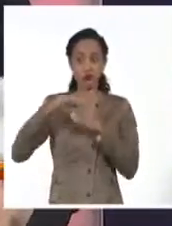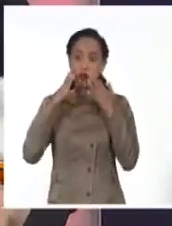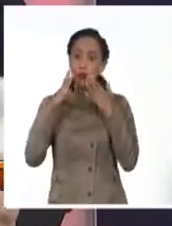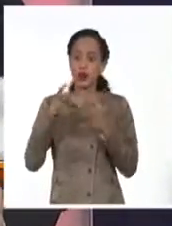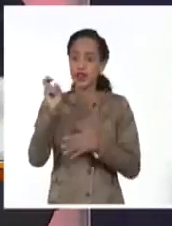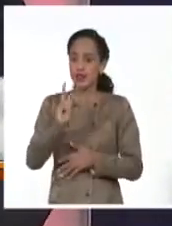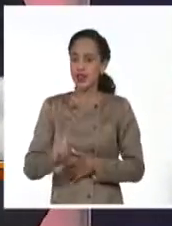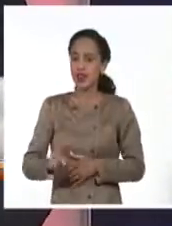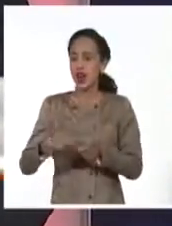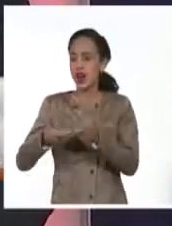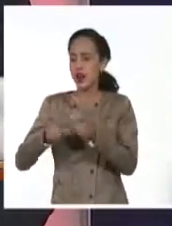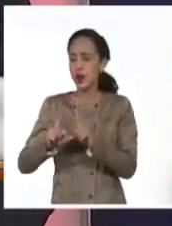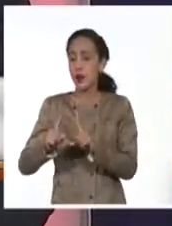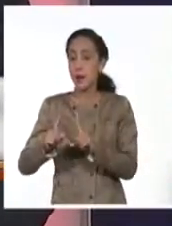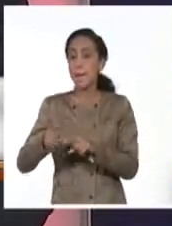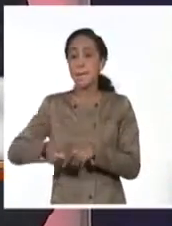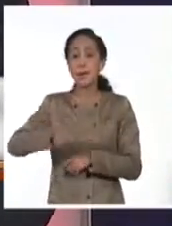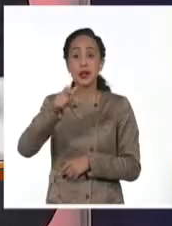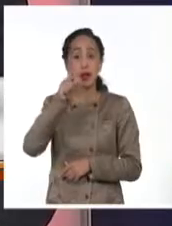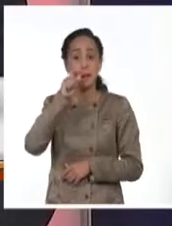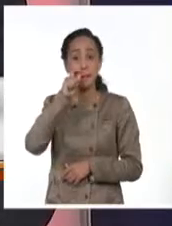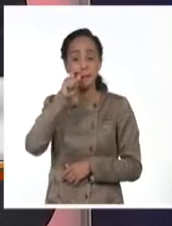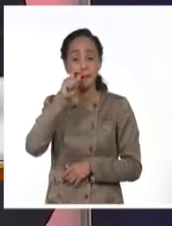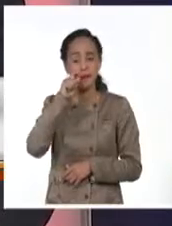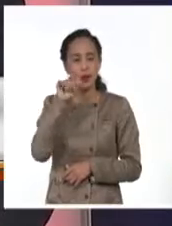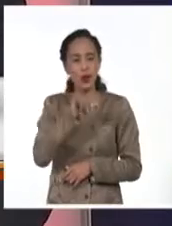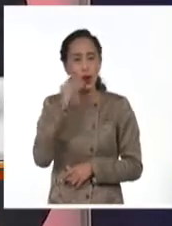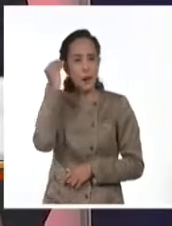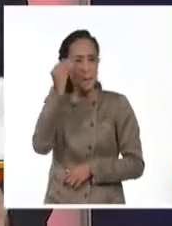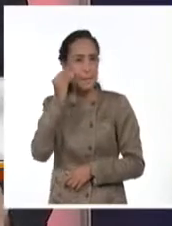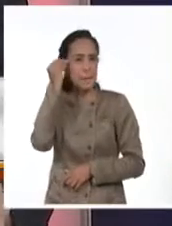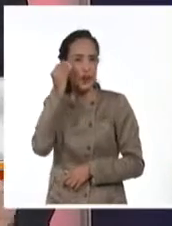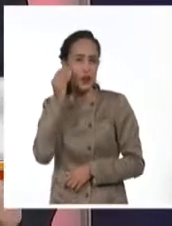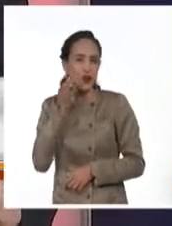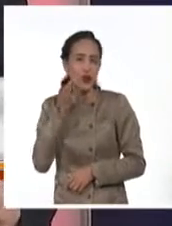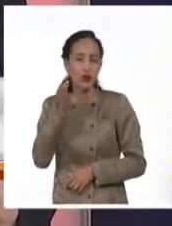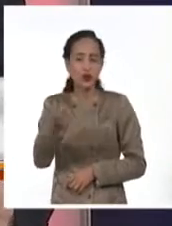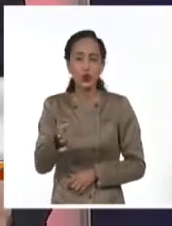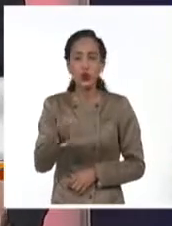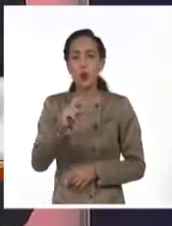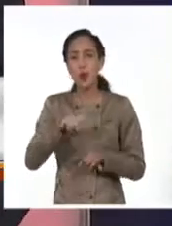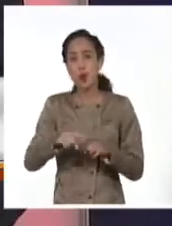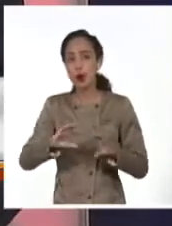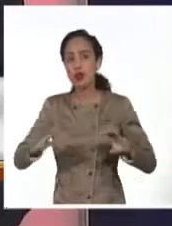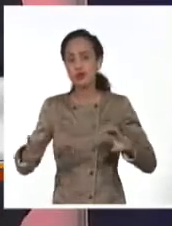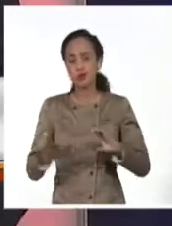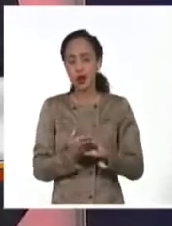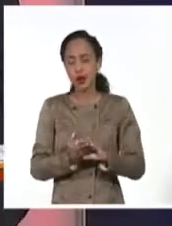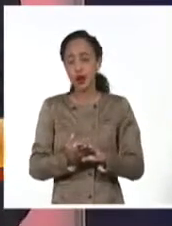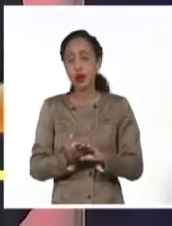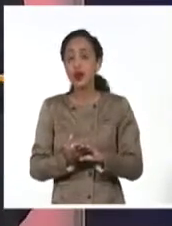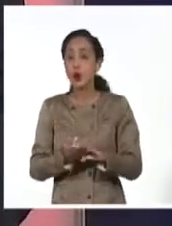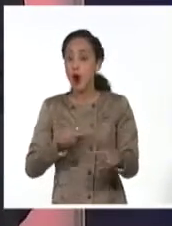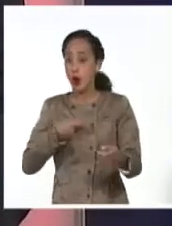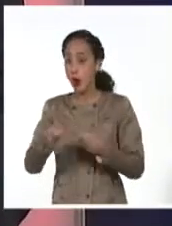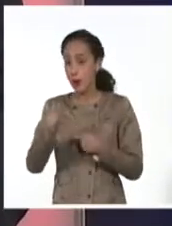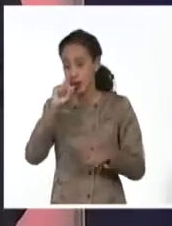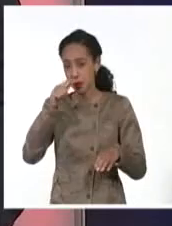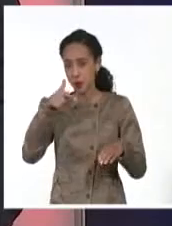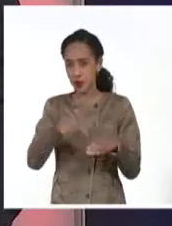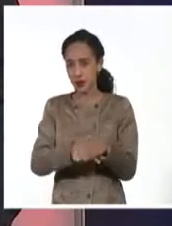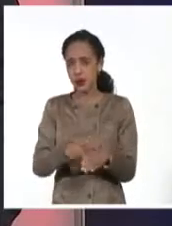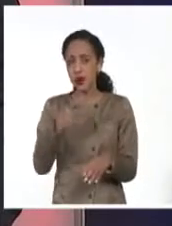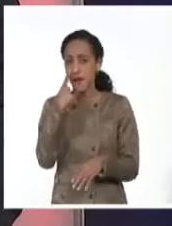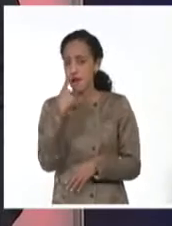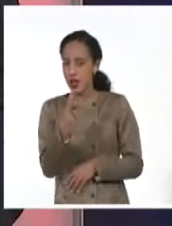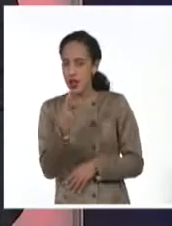el presidente Nicolás Maduro y las perspectivas que se manejan respecto a las sanciones y al comercio de petróleo, dan una idea